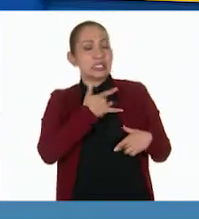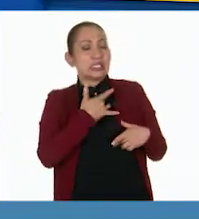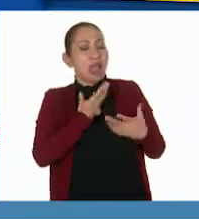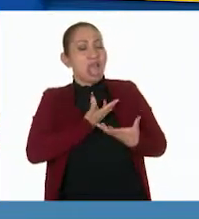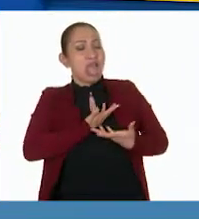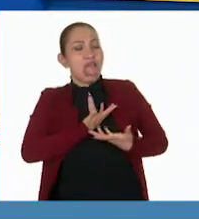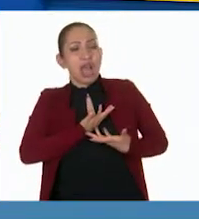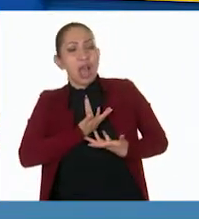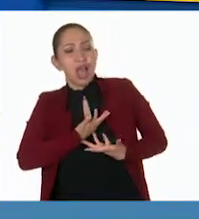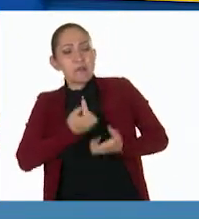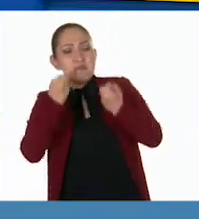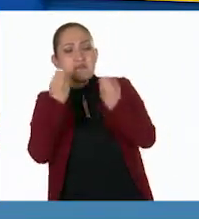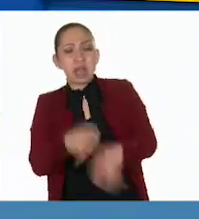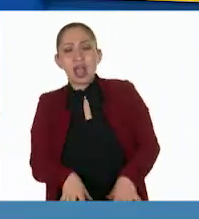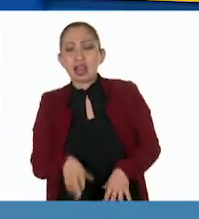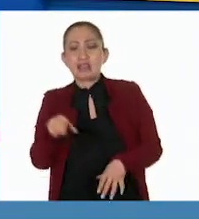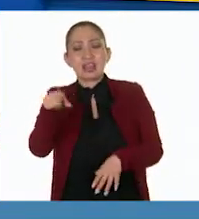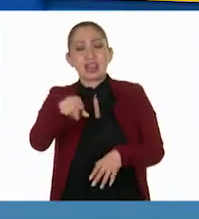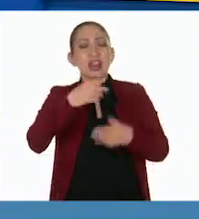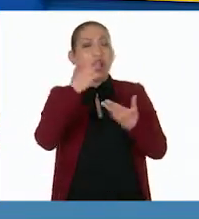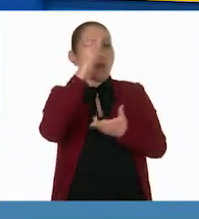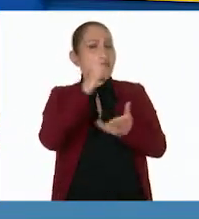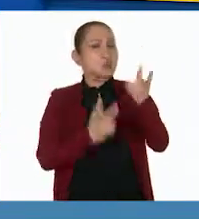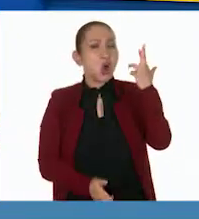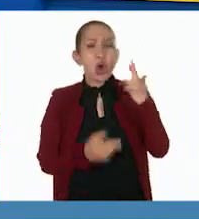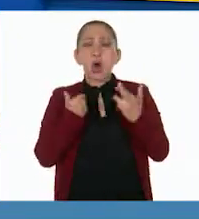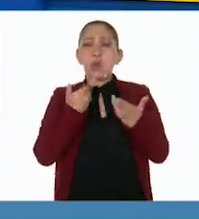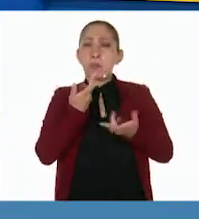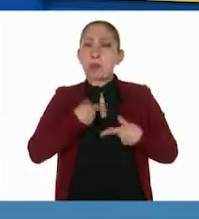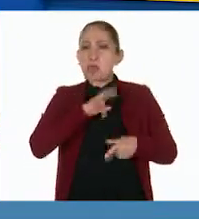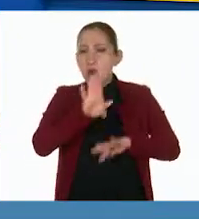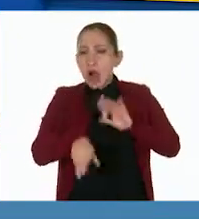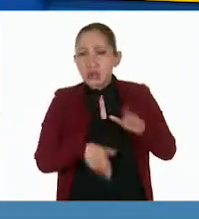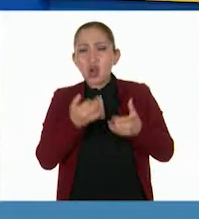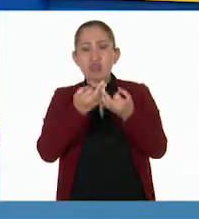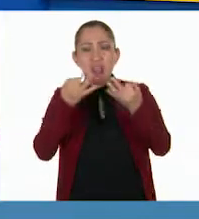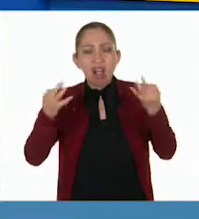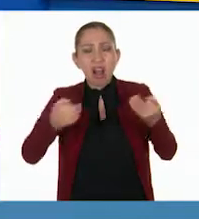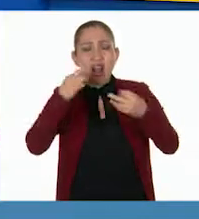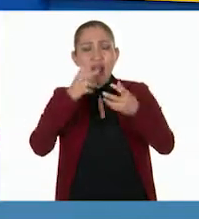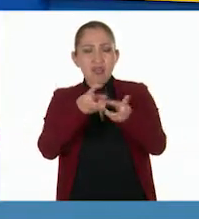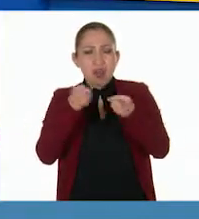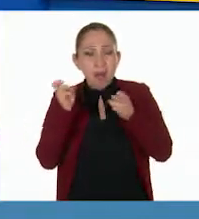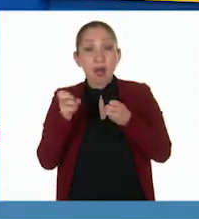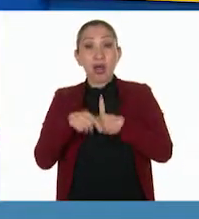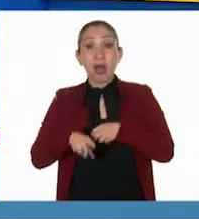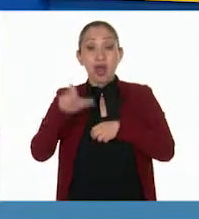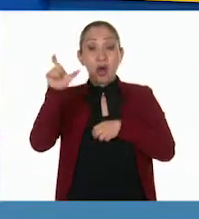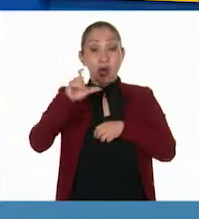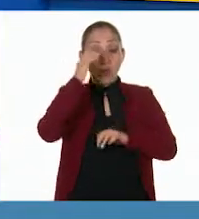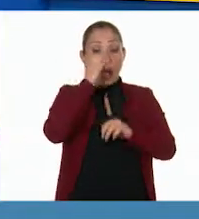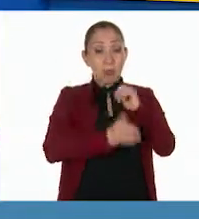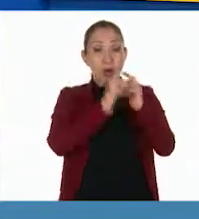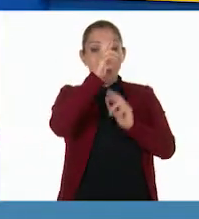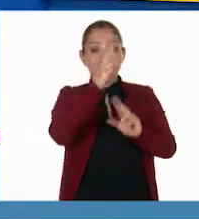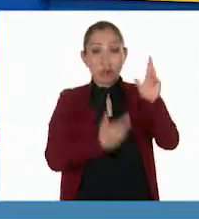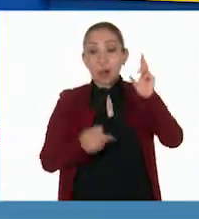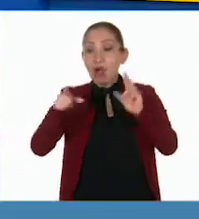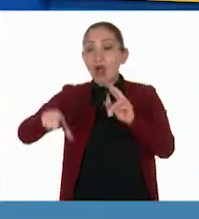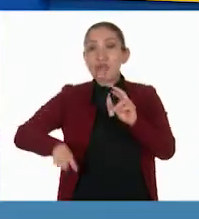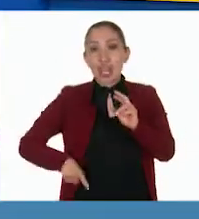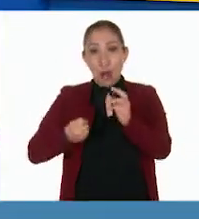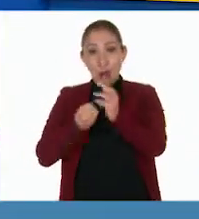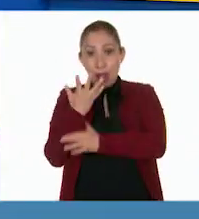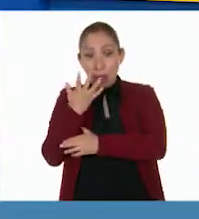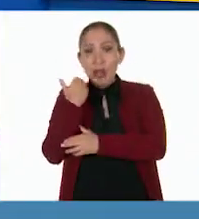personas resintieron profundamente las pérdidas que ocasionó la revolución. Por ello, Los presidentes que gobernaron después de la lucha armada buscaron, a